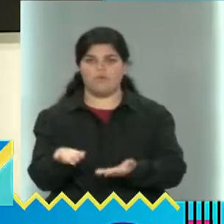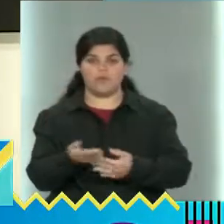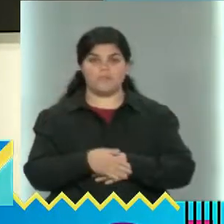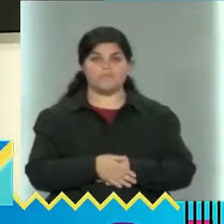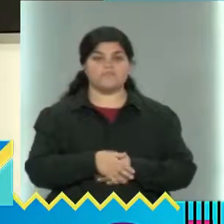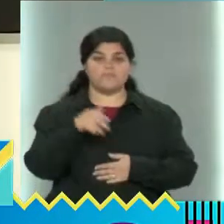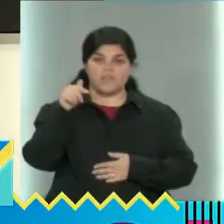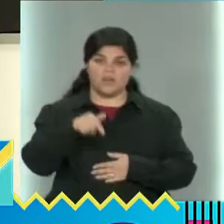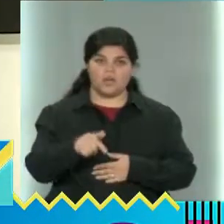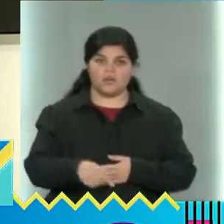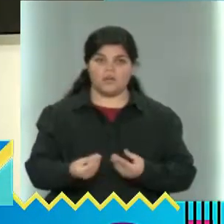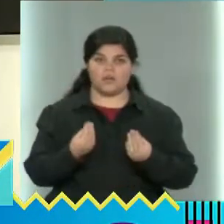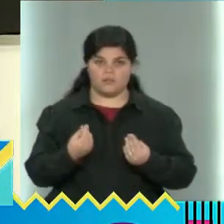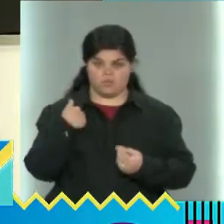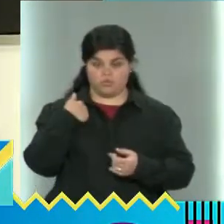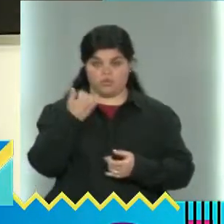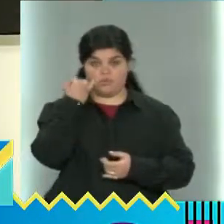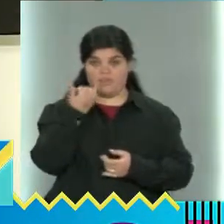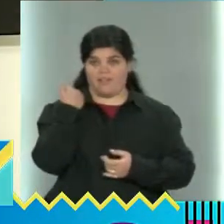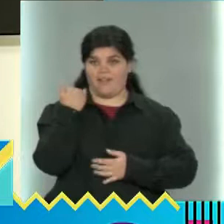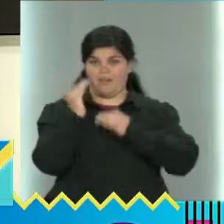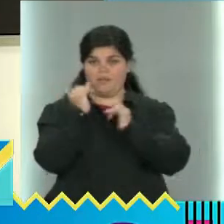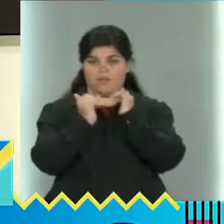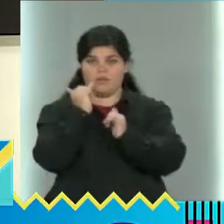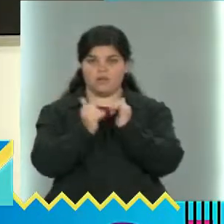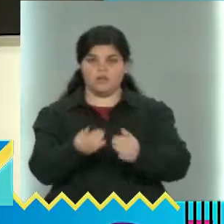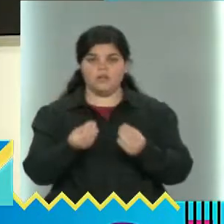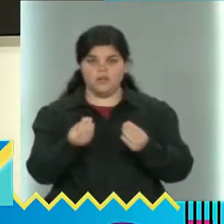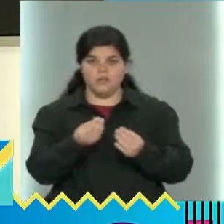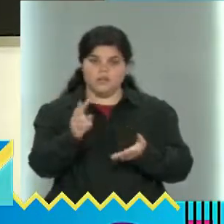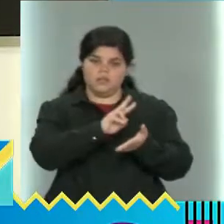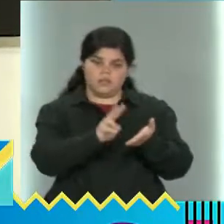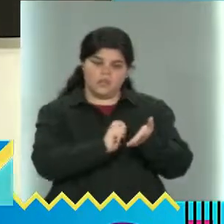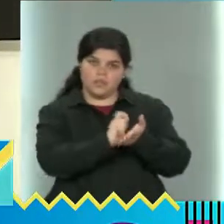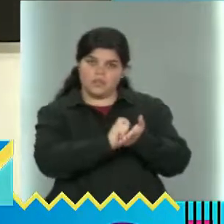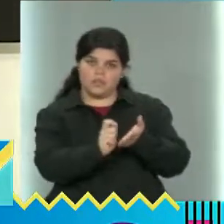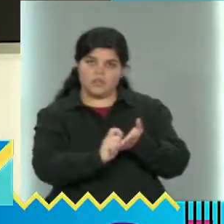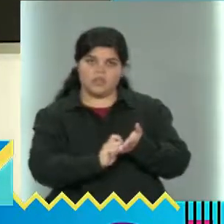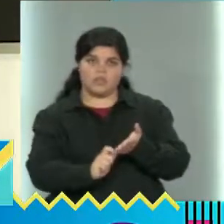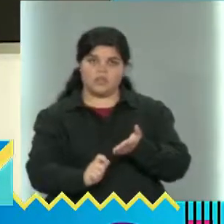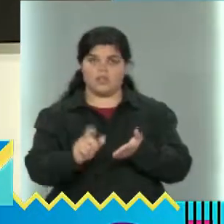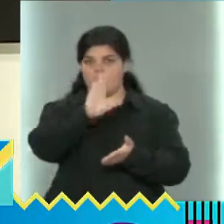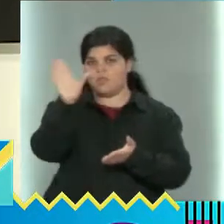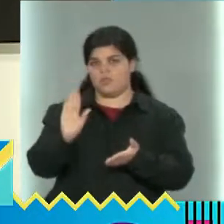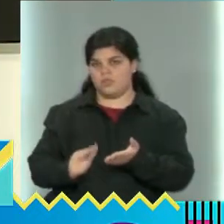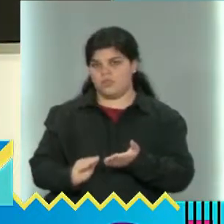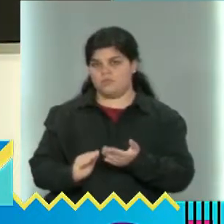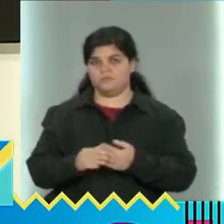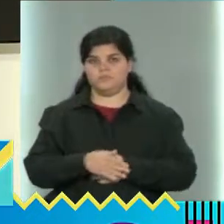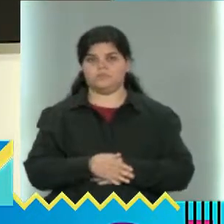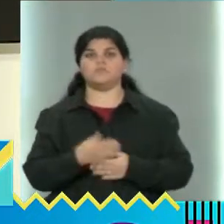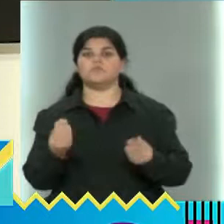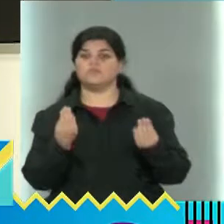hoy, a partir de esta introducción que hago, cómo se relaciona la literatura con la realidad del país? Si hay